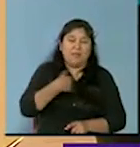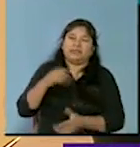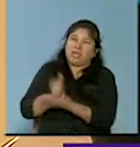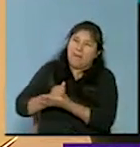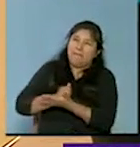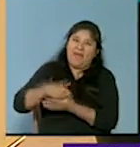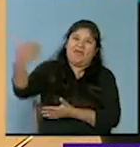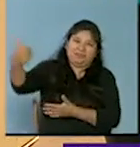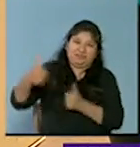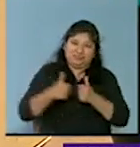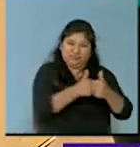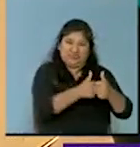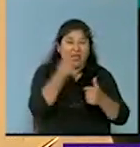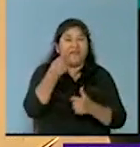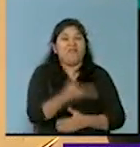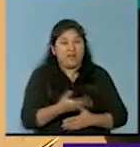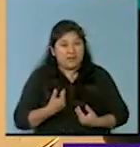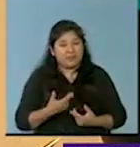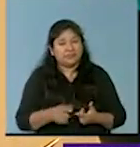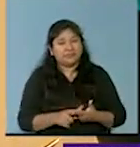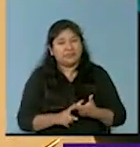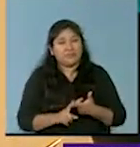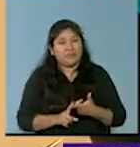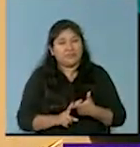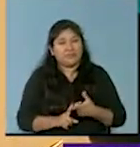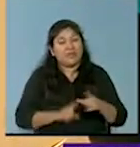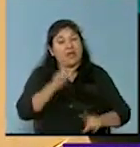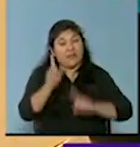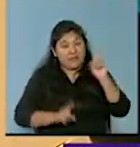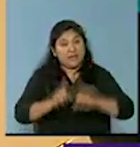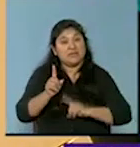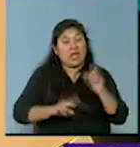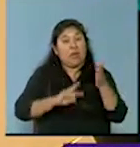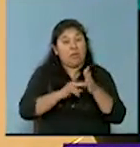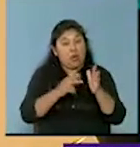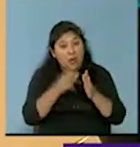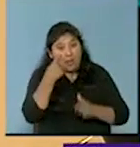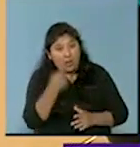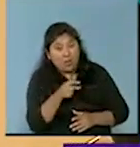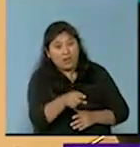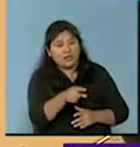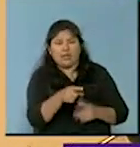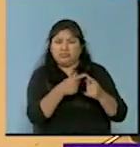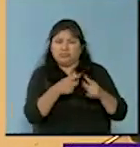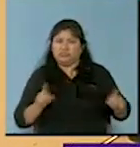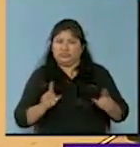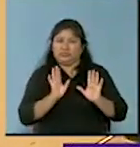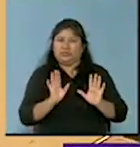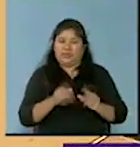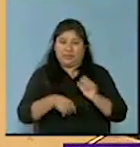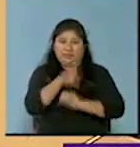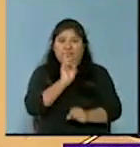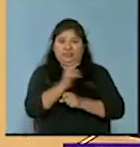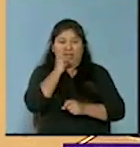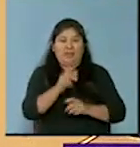y otras veces bueno no nos ha ocurrido muchos casos de encontrarnos situaciones distintas y extrañas que necesitan un poco más de nuestra